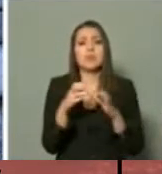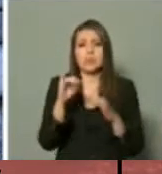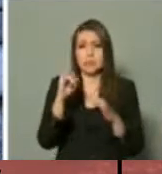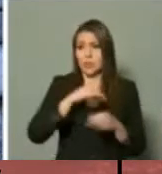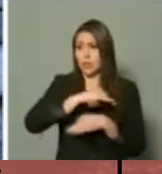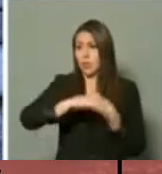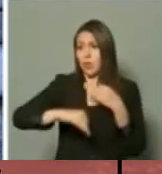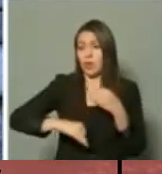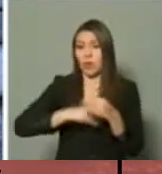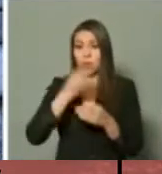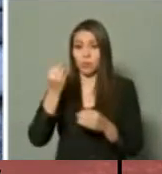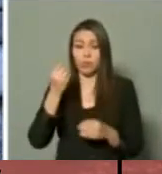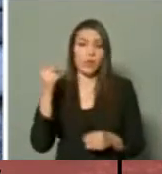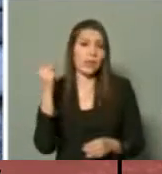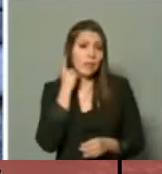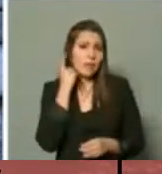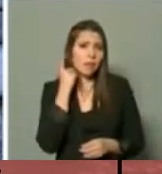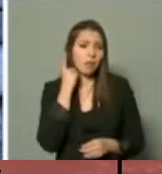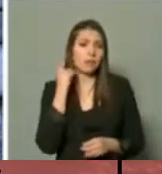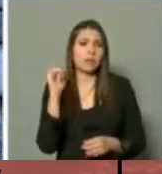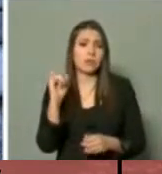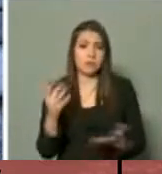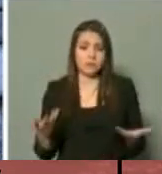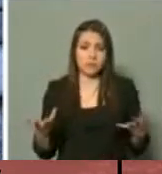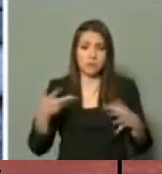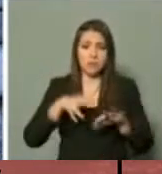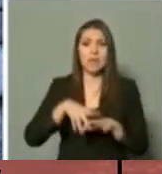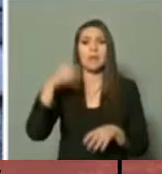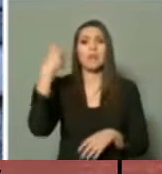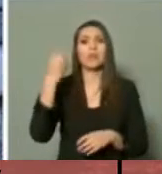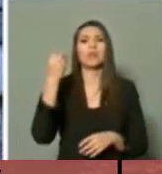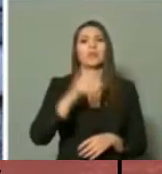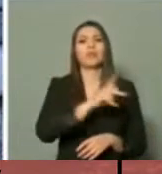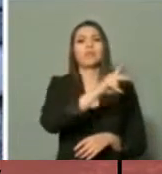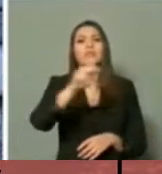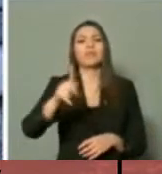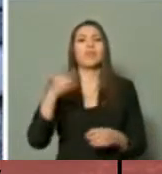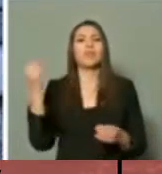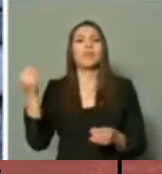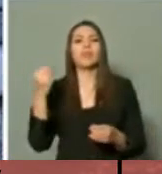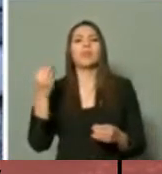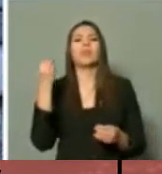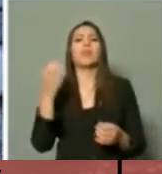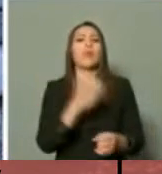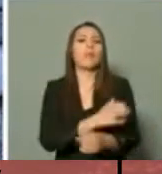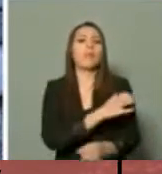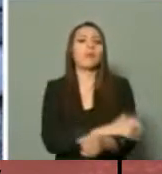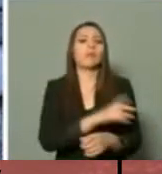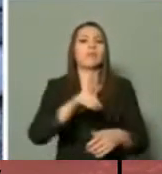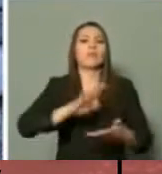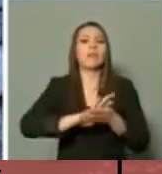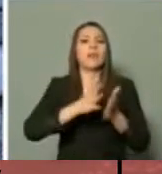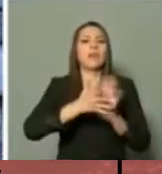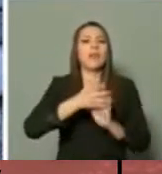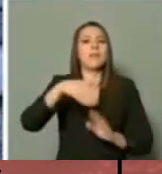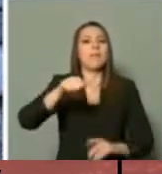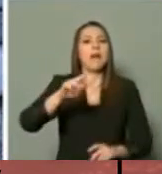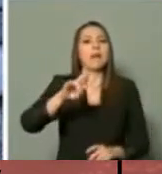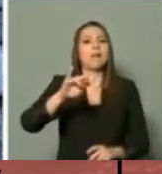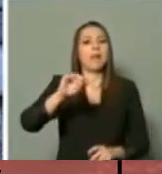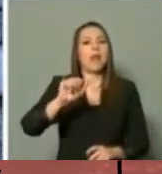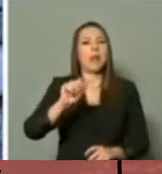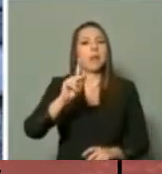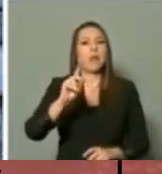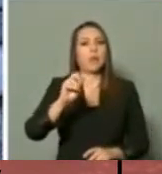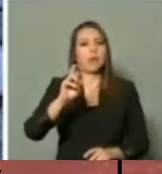diputados, están todos los compañeros integrantes de la mafia del poder que enfrentan al grupo parlamentario de Morena, que defiende los derechos, como ya lo